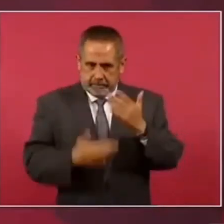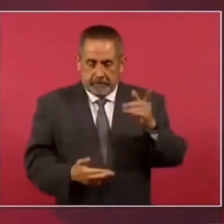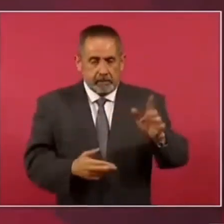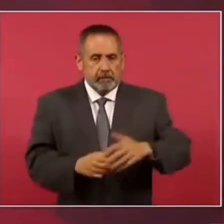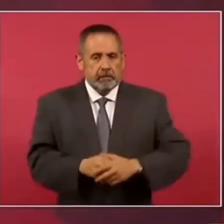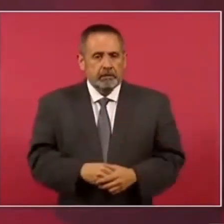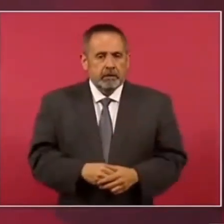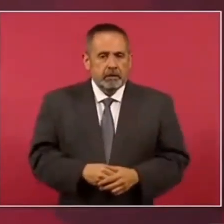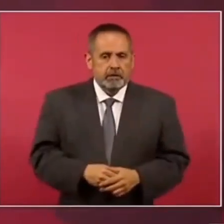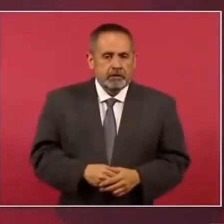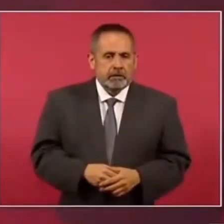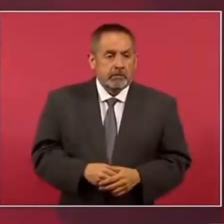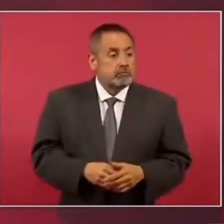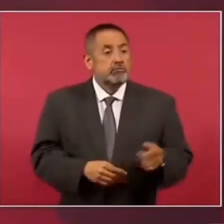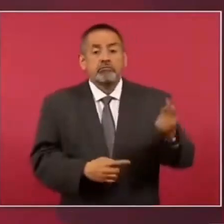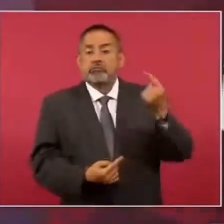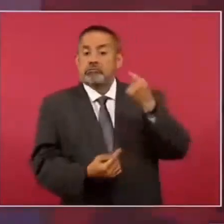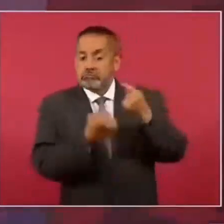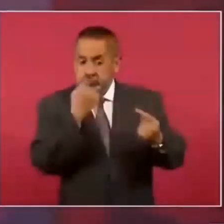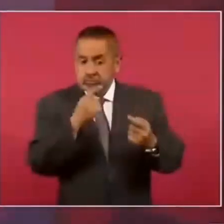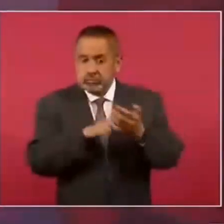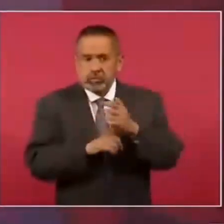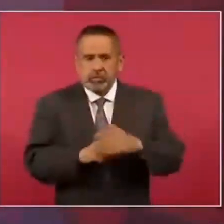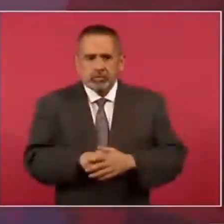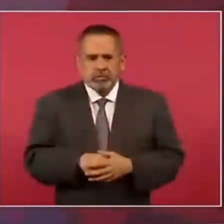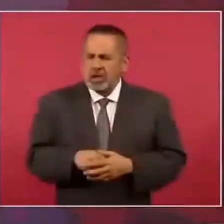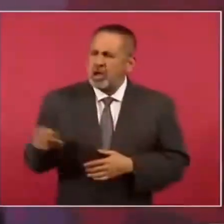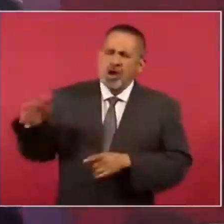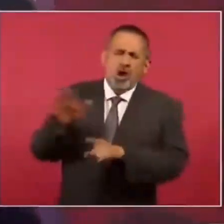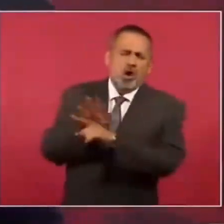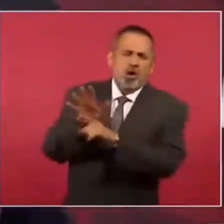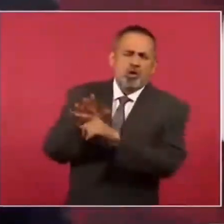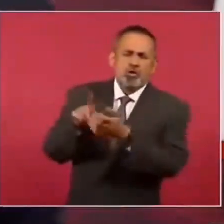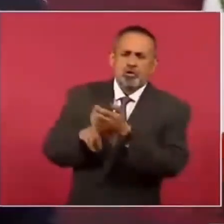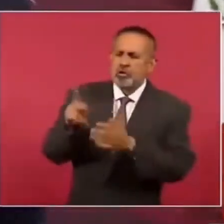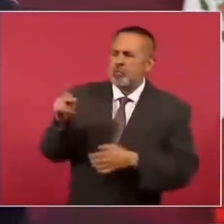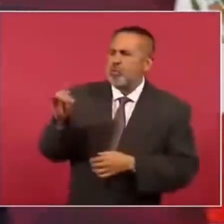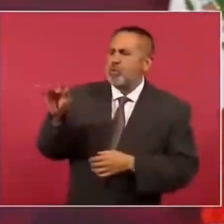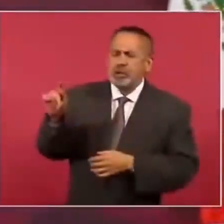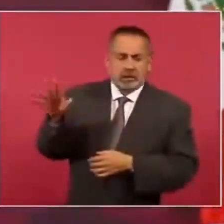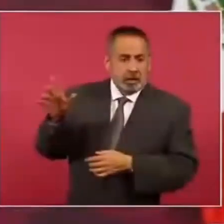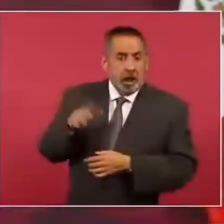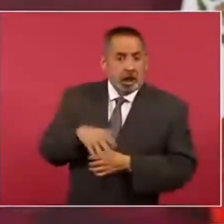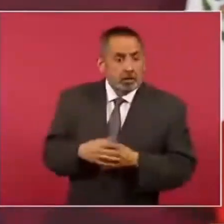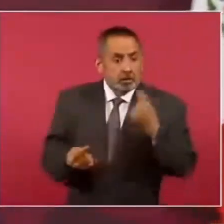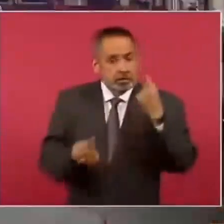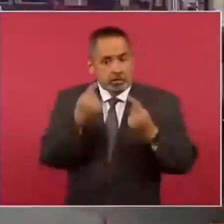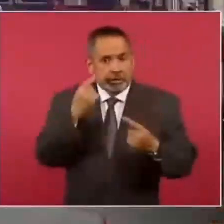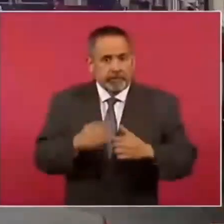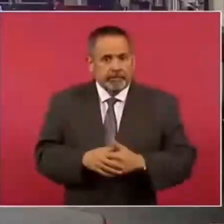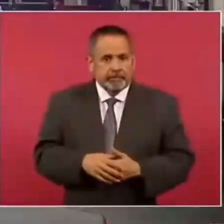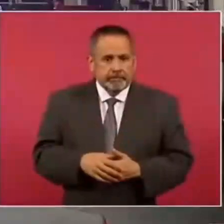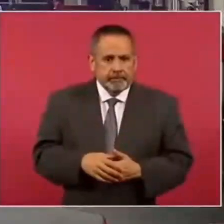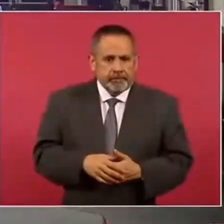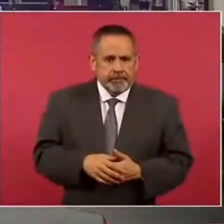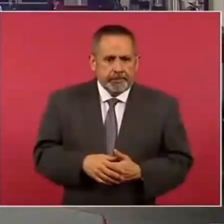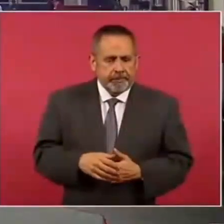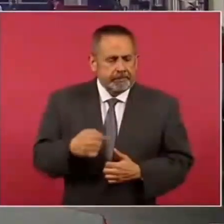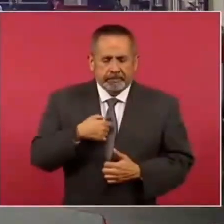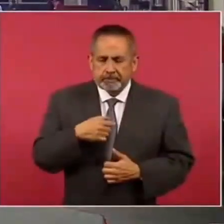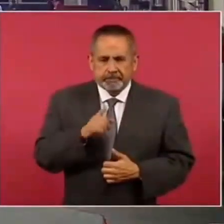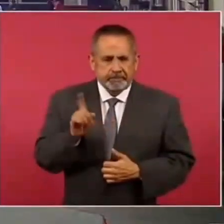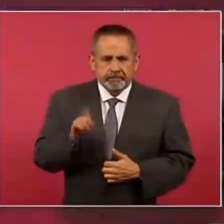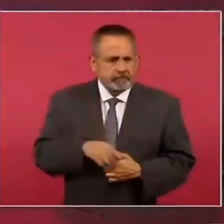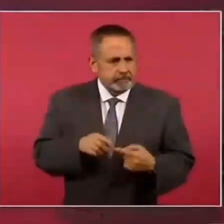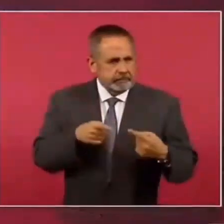No, me contestó de que yo era un populista. ¿Desde cuándo sabían que se hicieron las negociaciones, presidente?